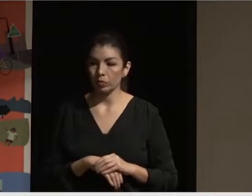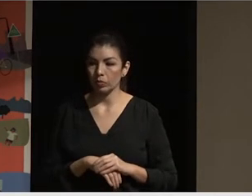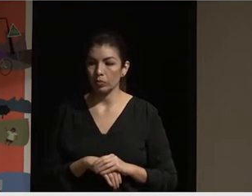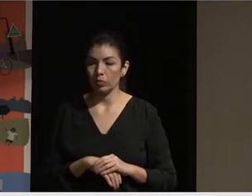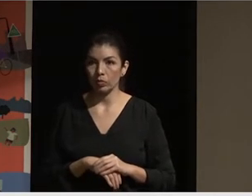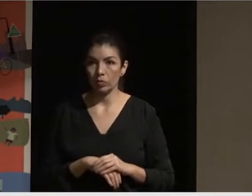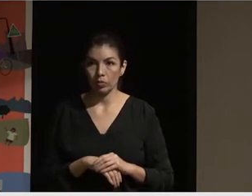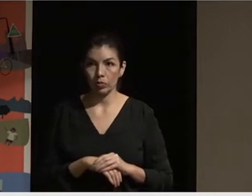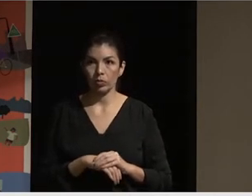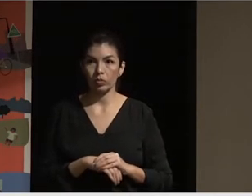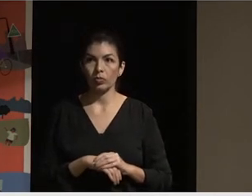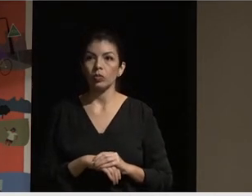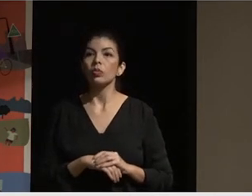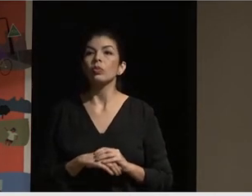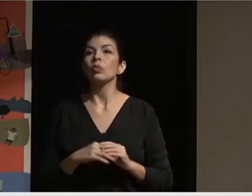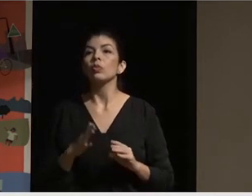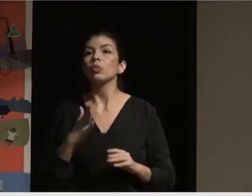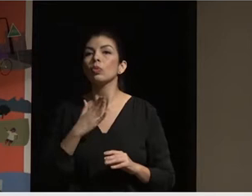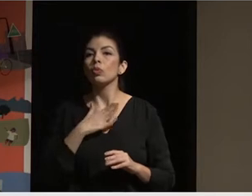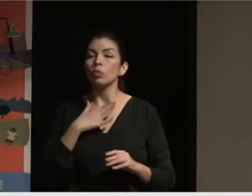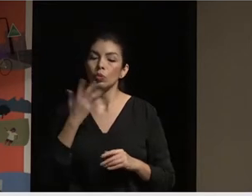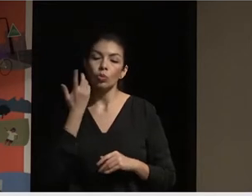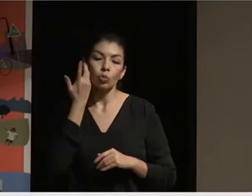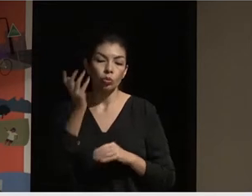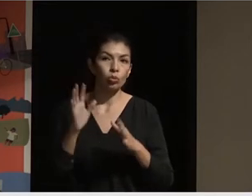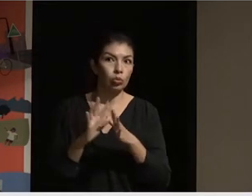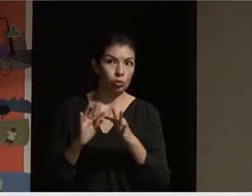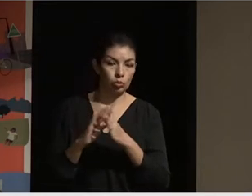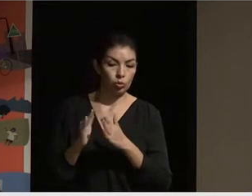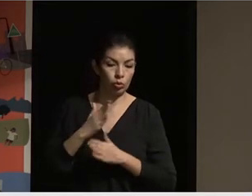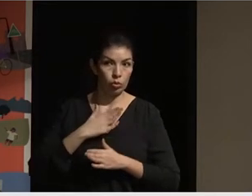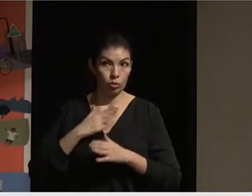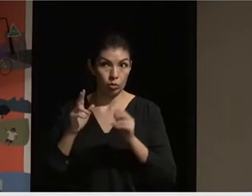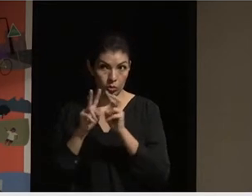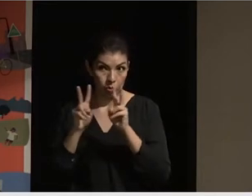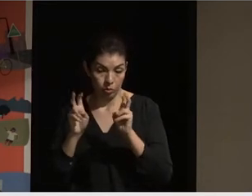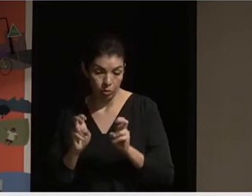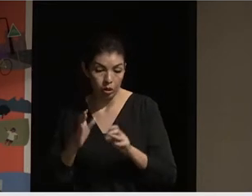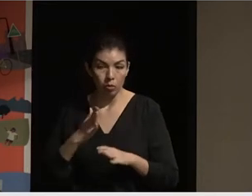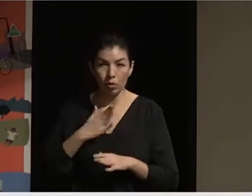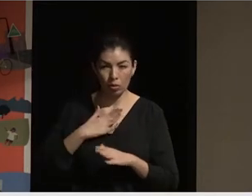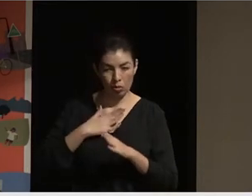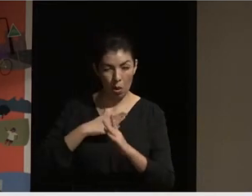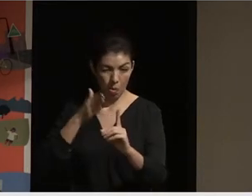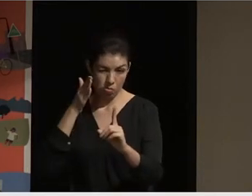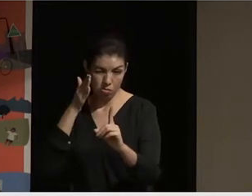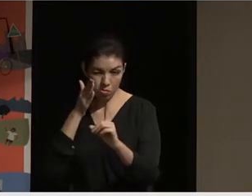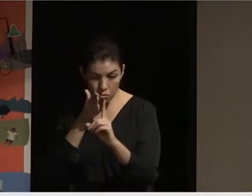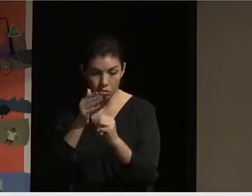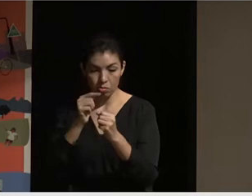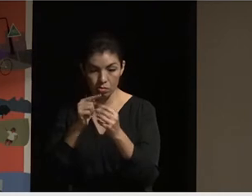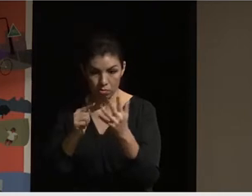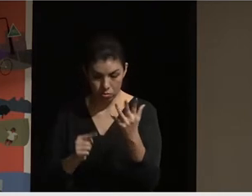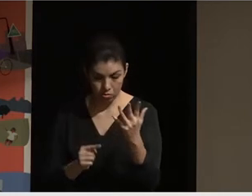Y bueno, particularmente yo voy a estar ahorita refiriéndome en la mesa desde el frente de mis áreas de interés, ¿no? Seguro acá pues veo que hay muchas